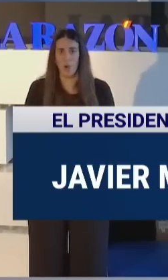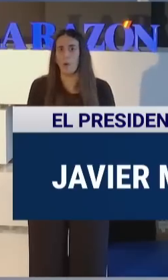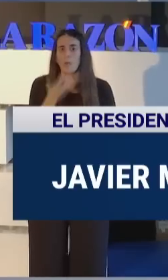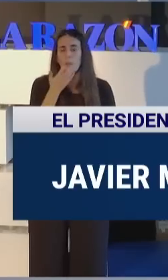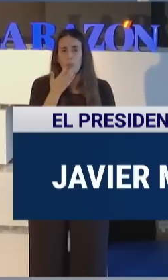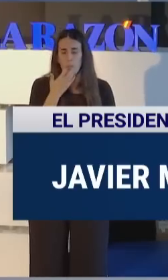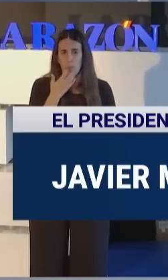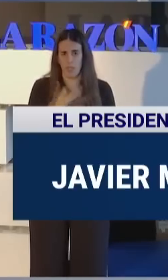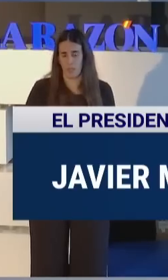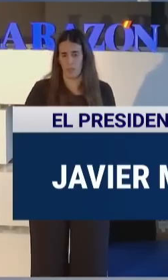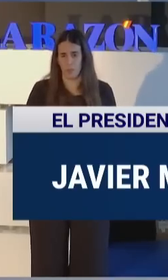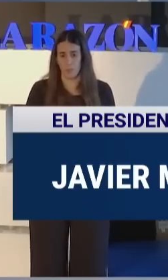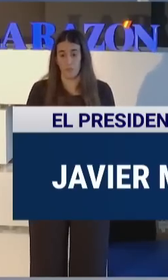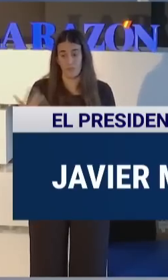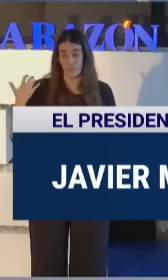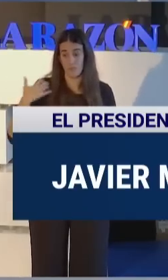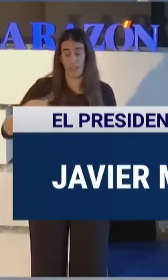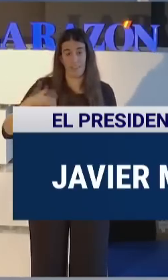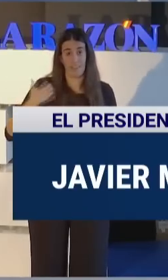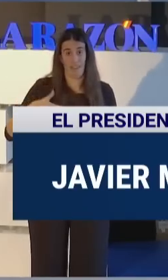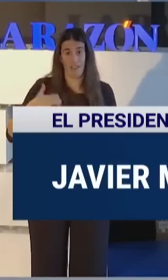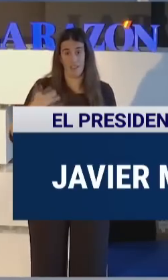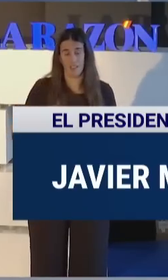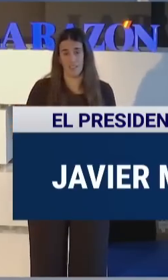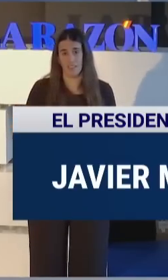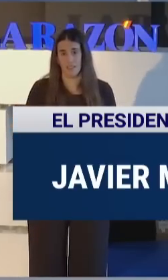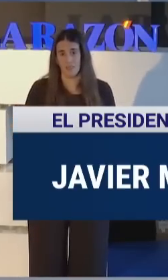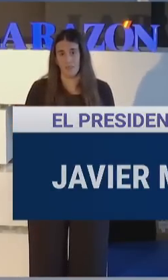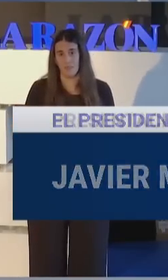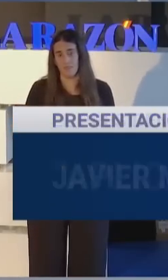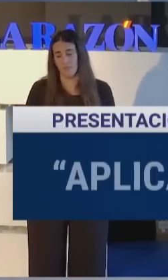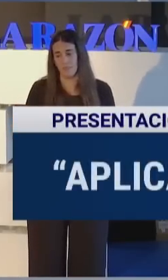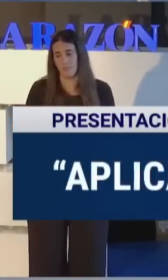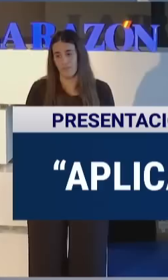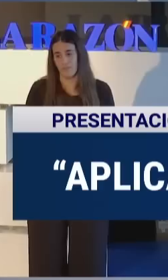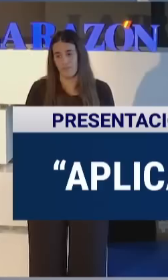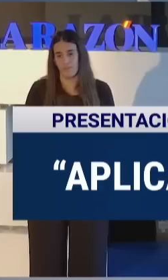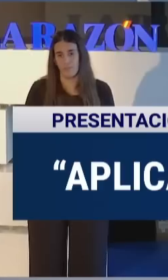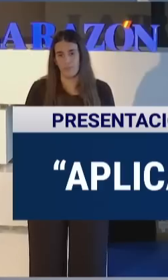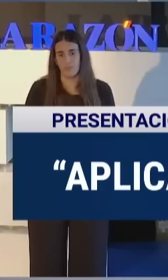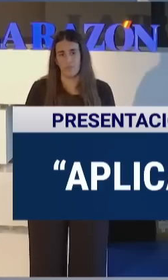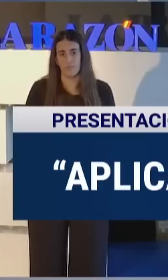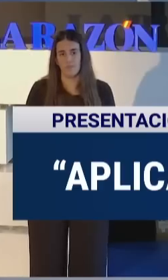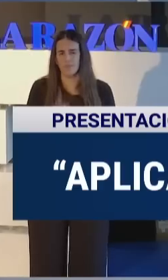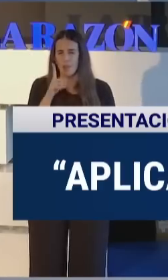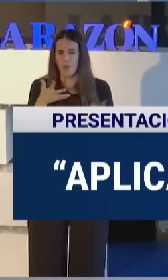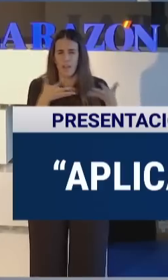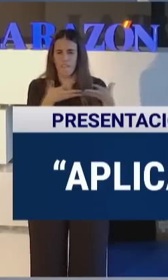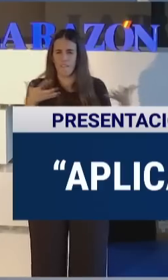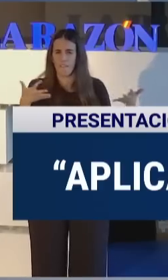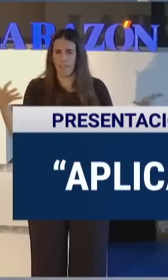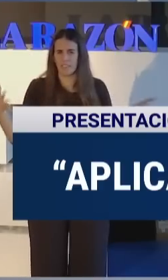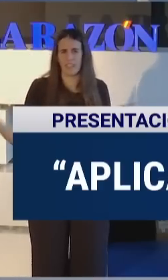ocurre eso? Porque Argentina, digo, genera, como consecuencia de esa frase nefasta que le gusta a